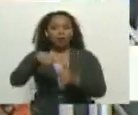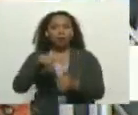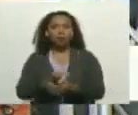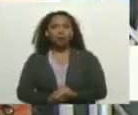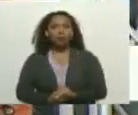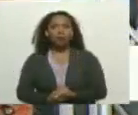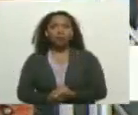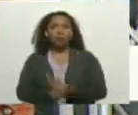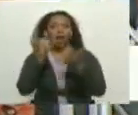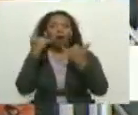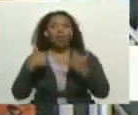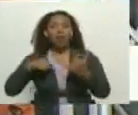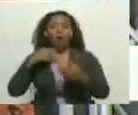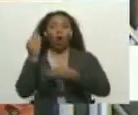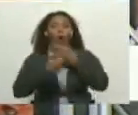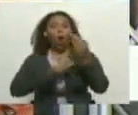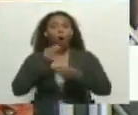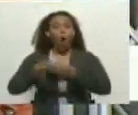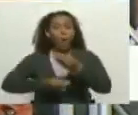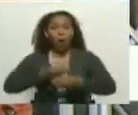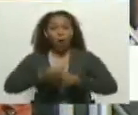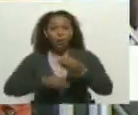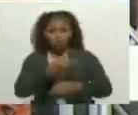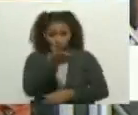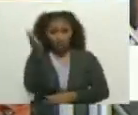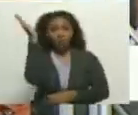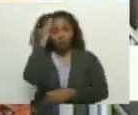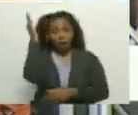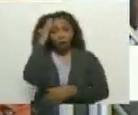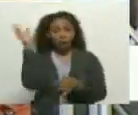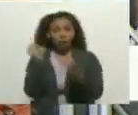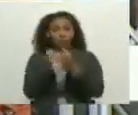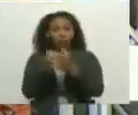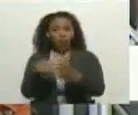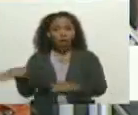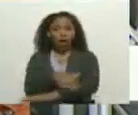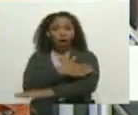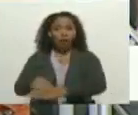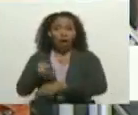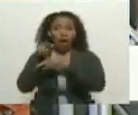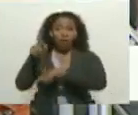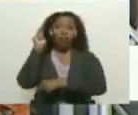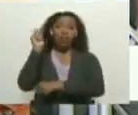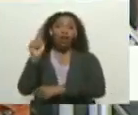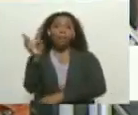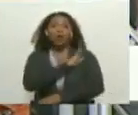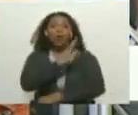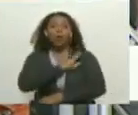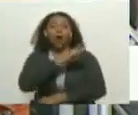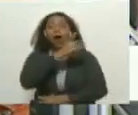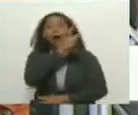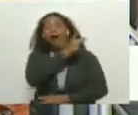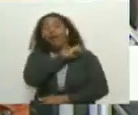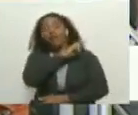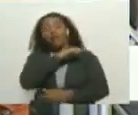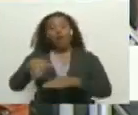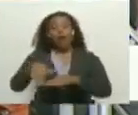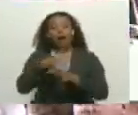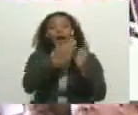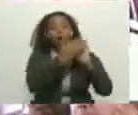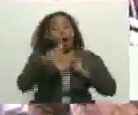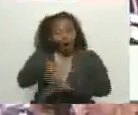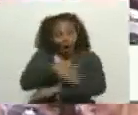Ahora, eso tenemos que hacerlo nosotros, ustedes sabían, ¿verdad? Jefe de calle. Eso es tarea de los jefes de calle, jefes de comunidad, organizar